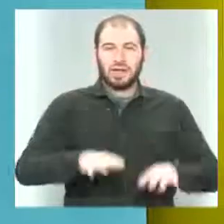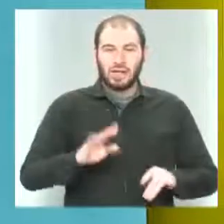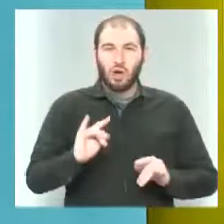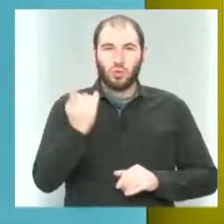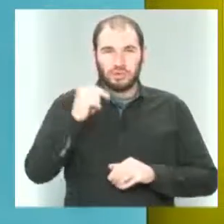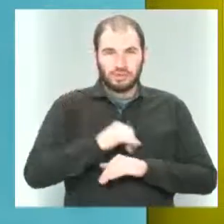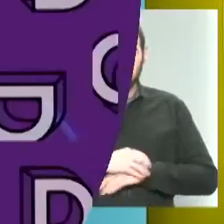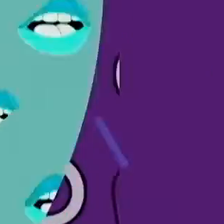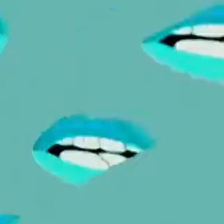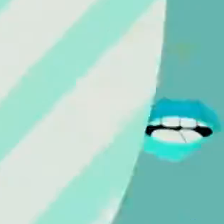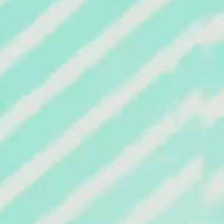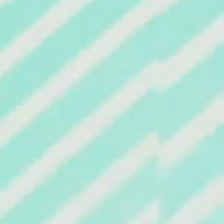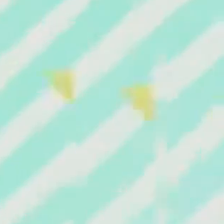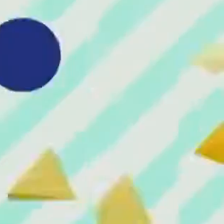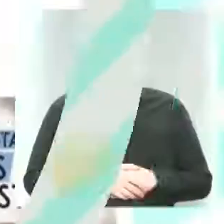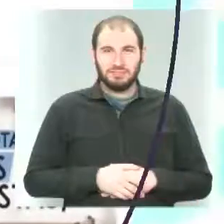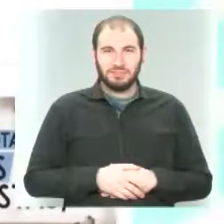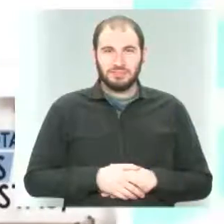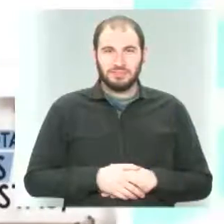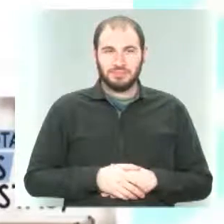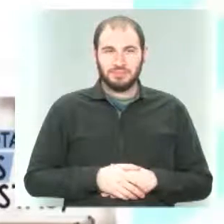de Unidiversidad.